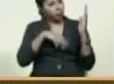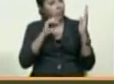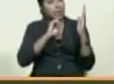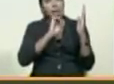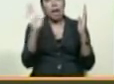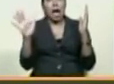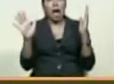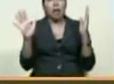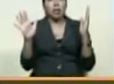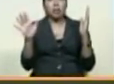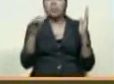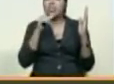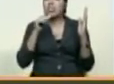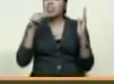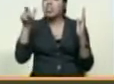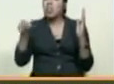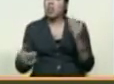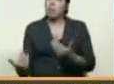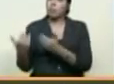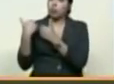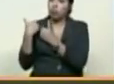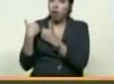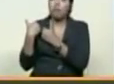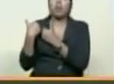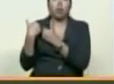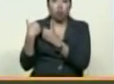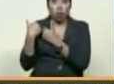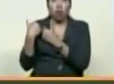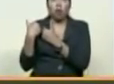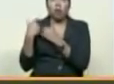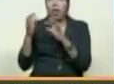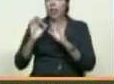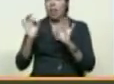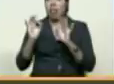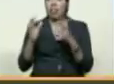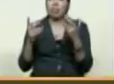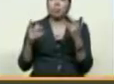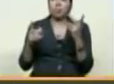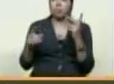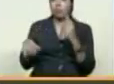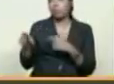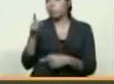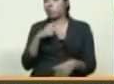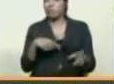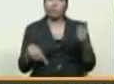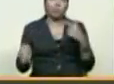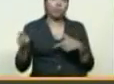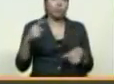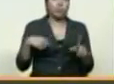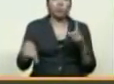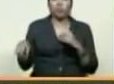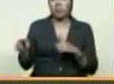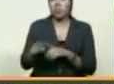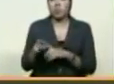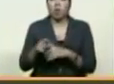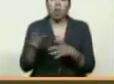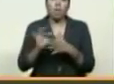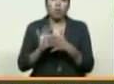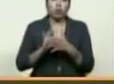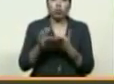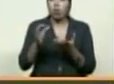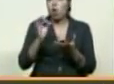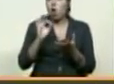y quién las va a cumplir, de manera que no haya redundancia en funciones, ni fricciones, ni